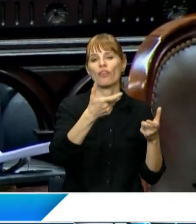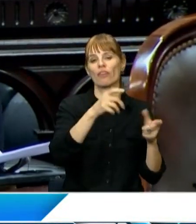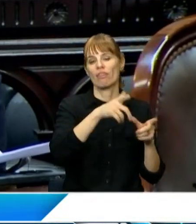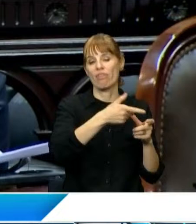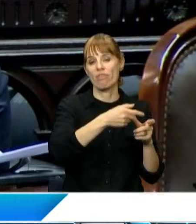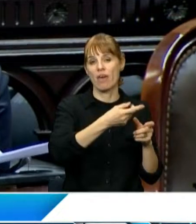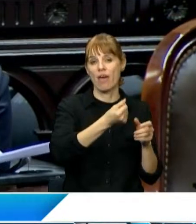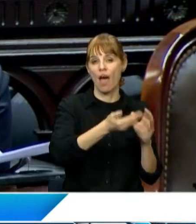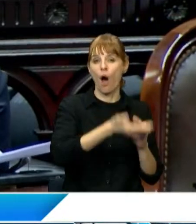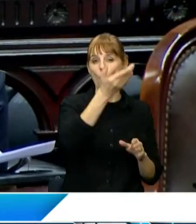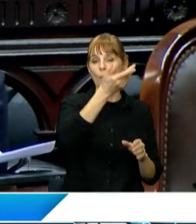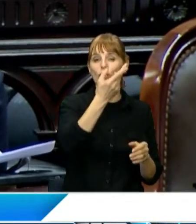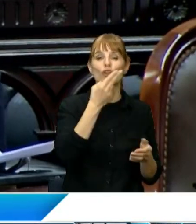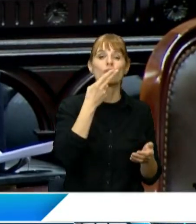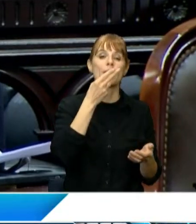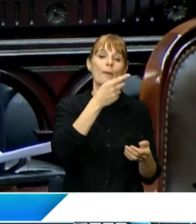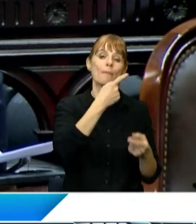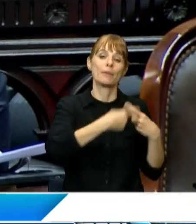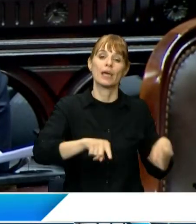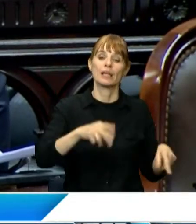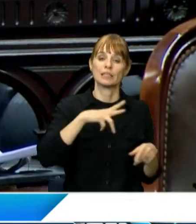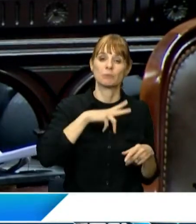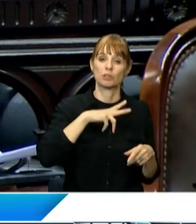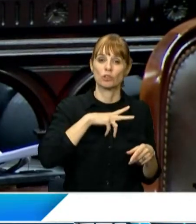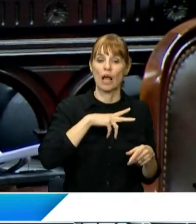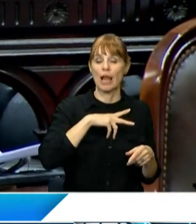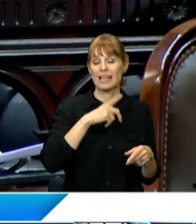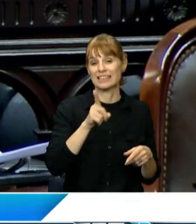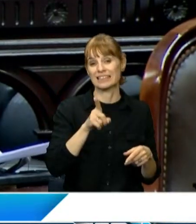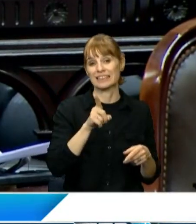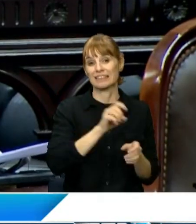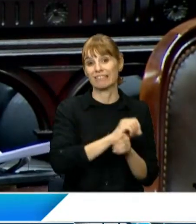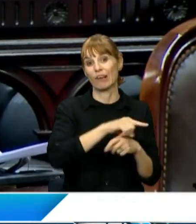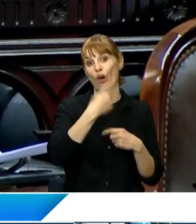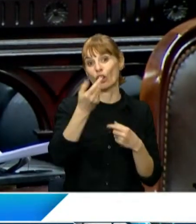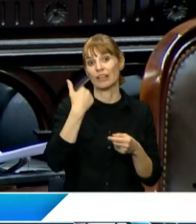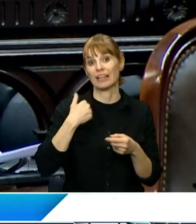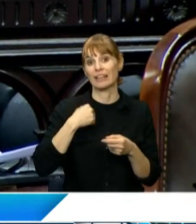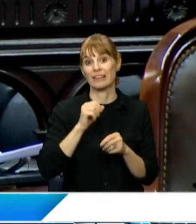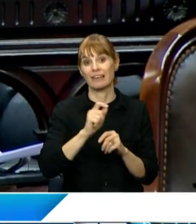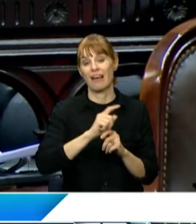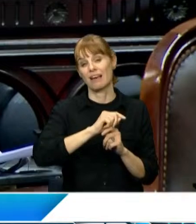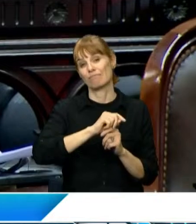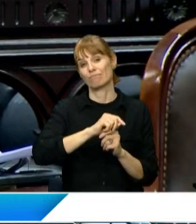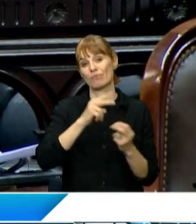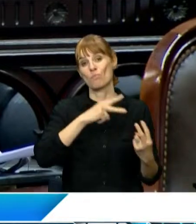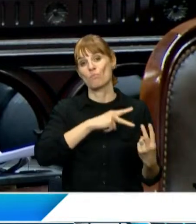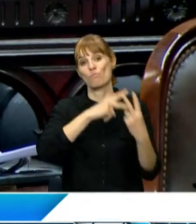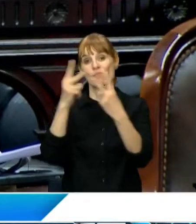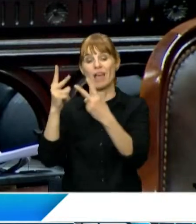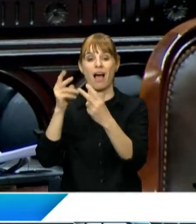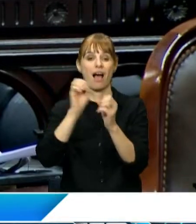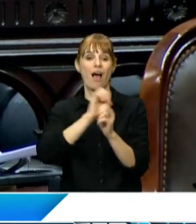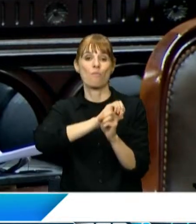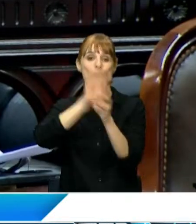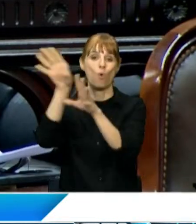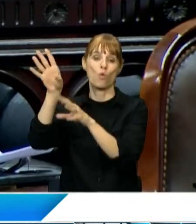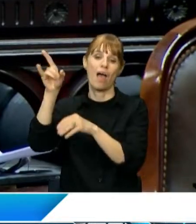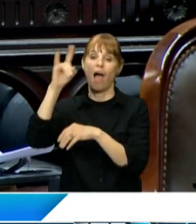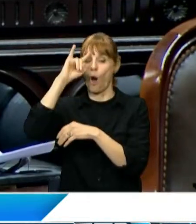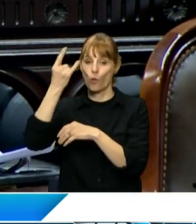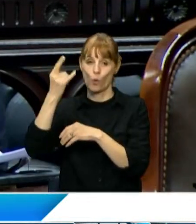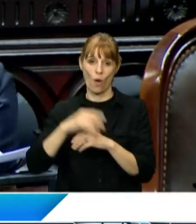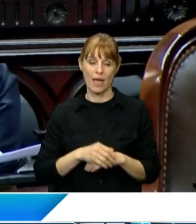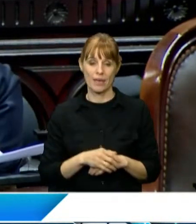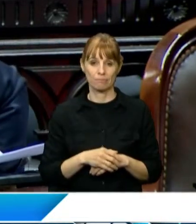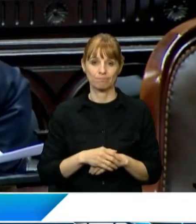empresas argentinas se empiezan a radicar en nuestro hermano país del Uruguay. Así que, presidente, por todo esto, para no quitar más tiempo,